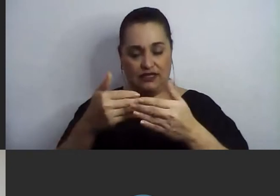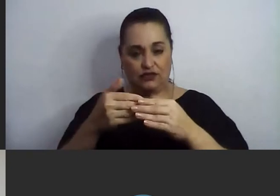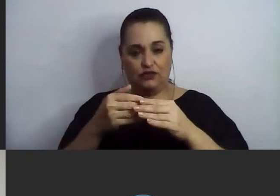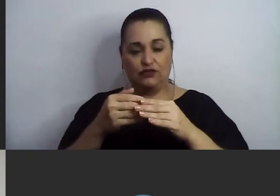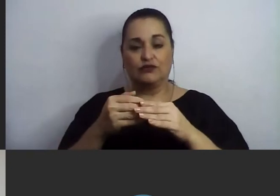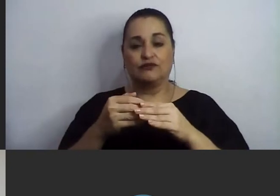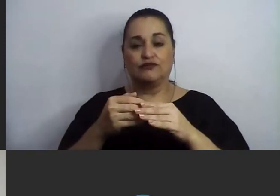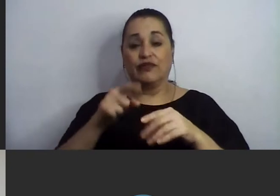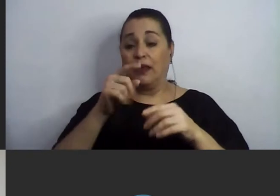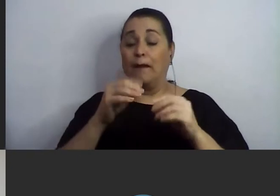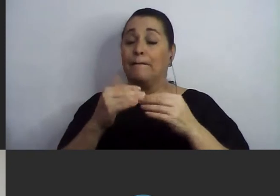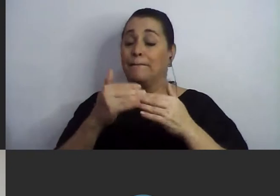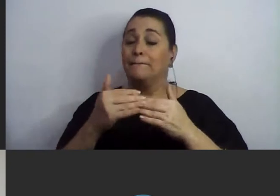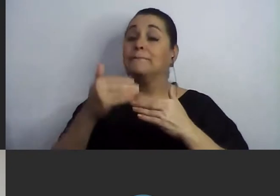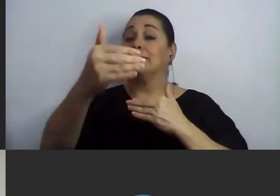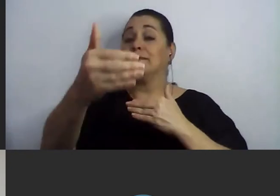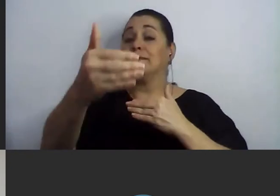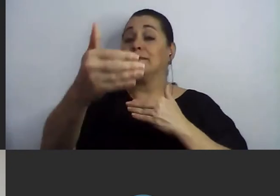información,